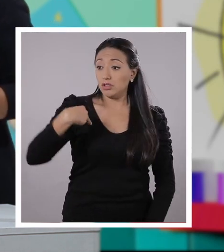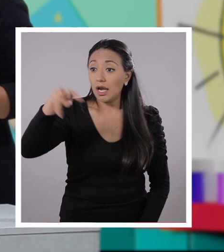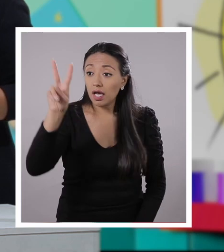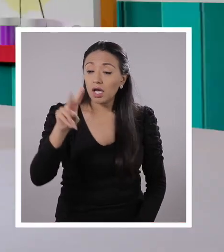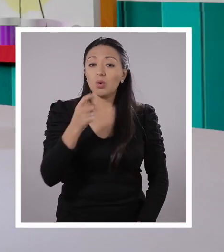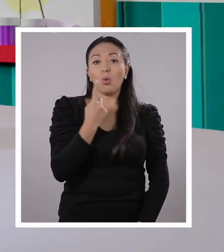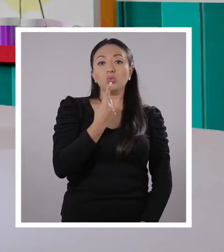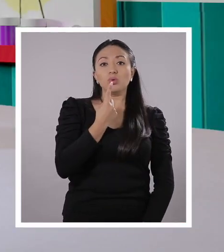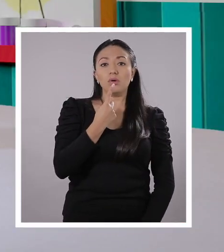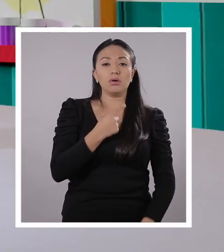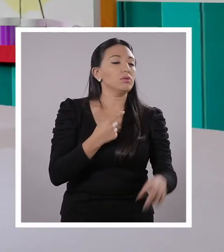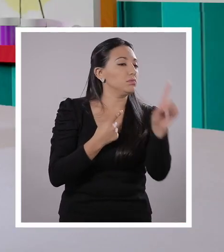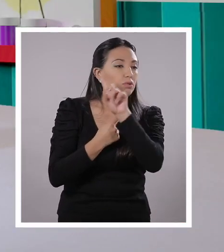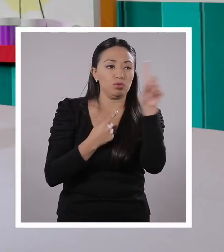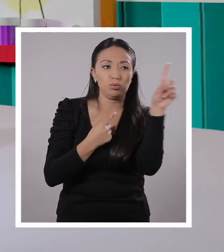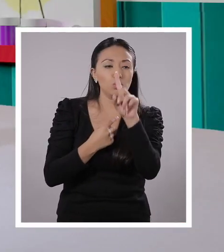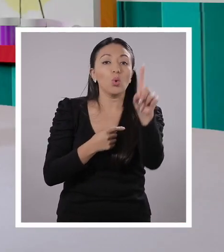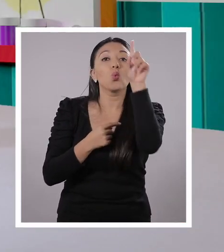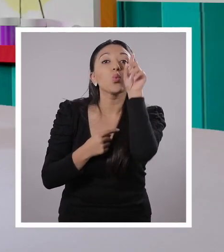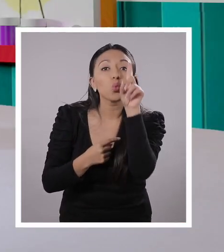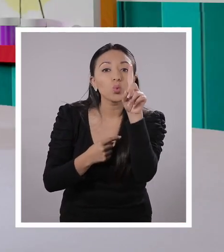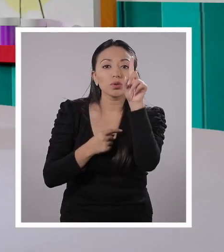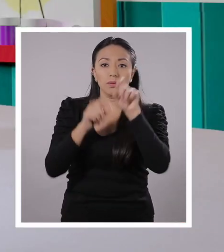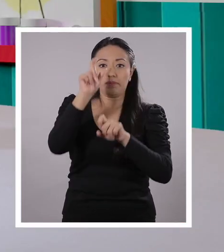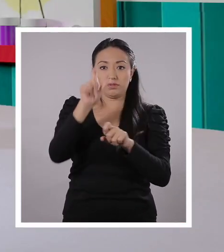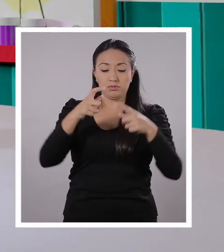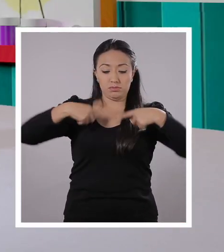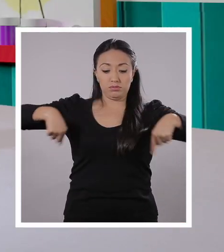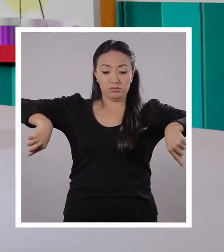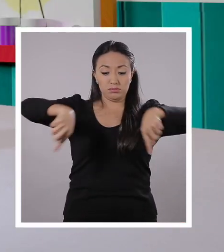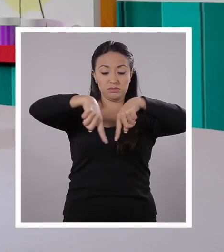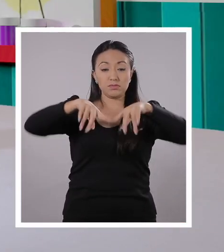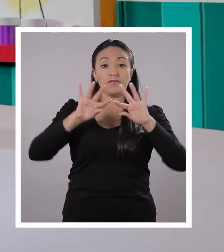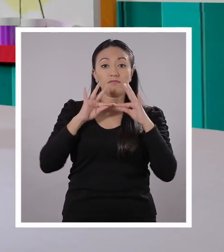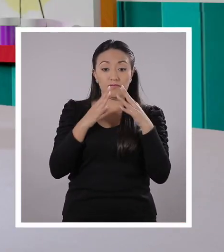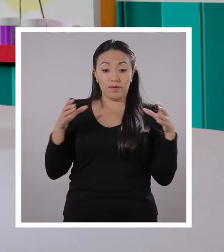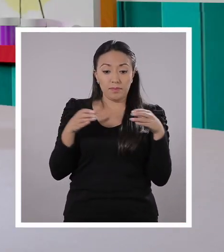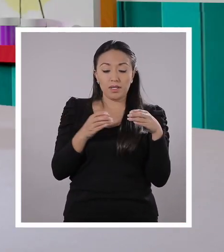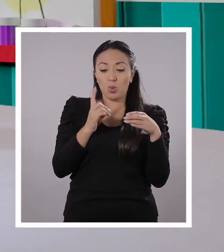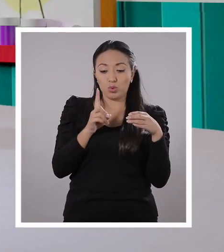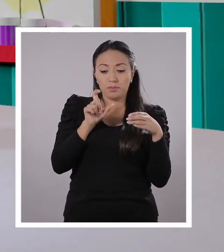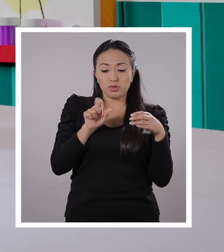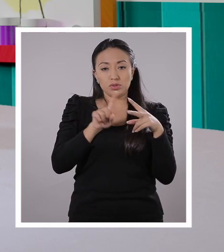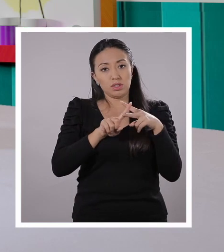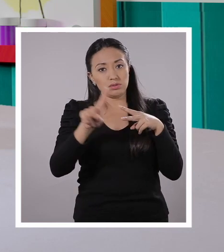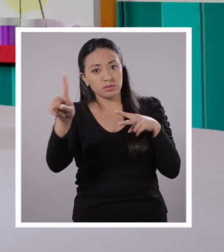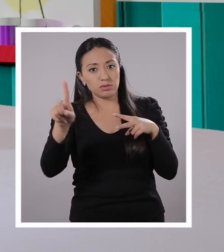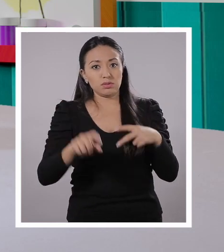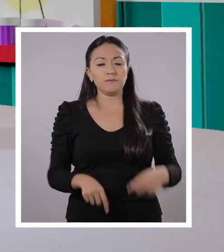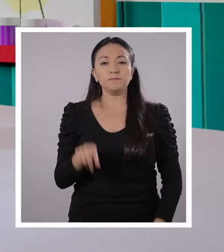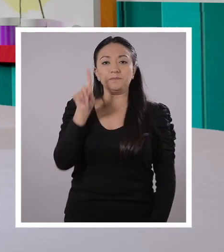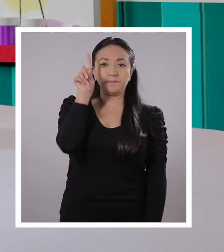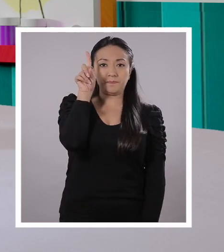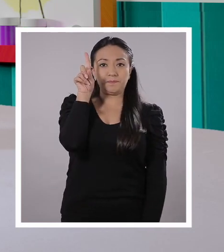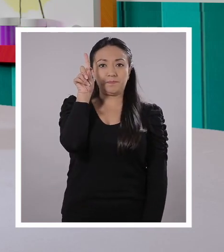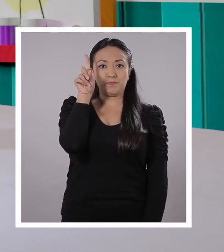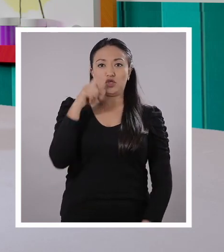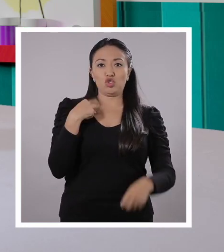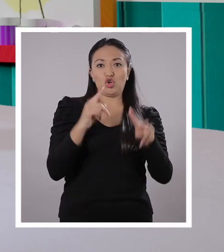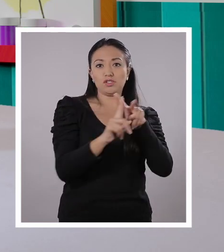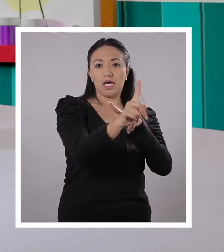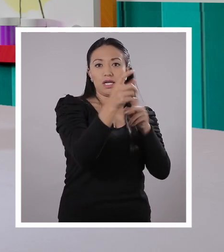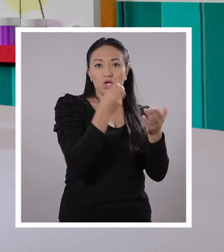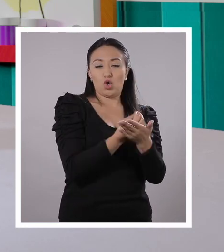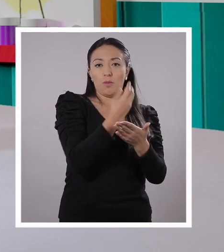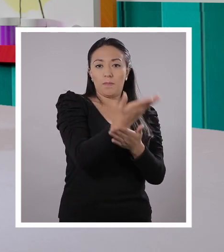salir los dos o debería ir una persona? No. Una sola persona. Nosotros tenemos esta familia de nuestro set. Así que yo me